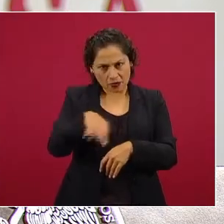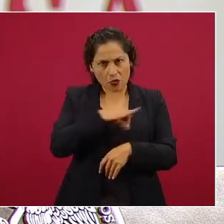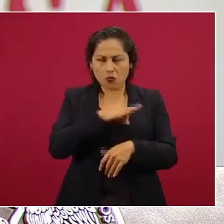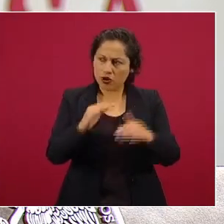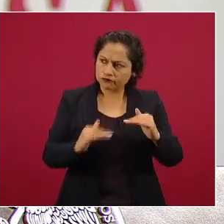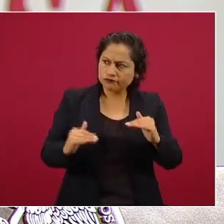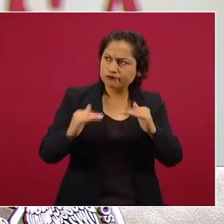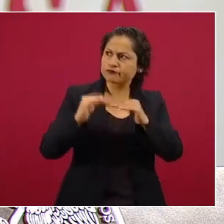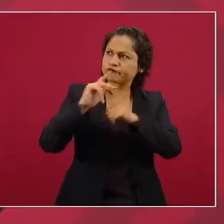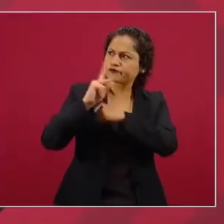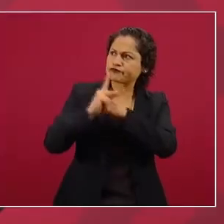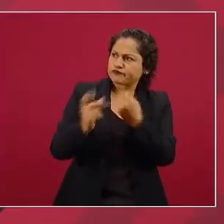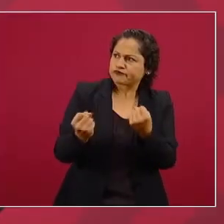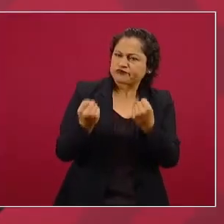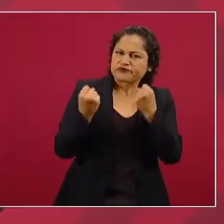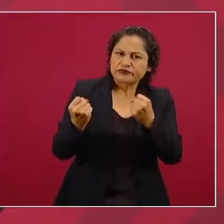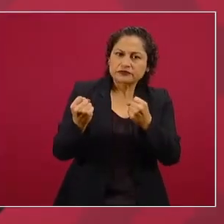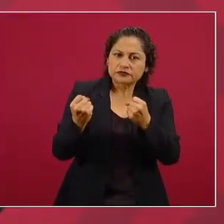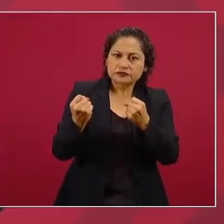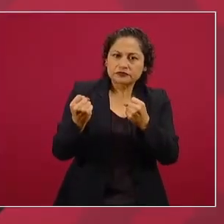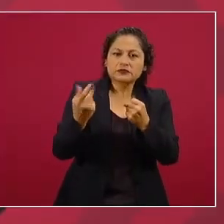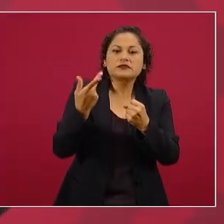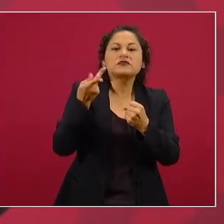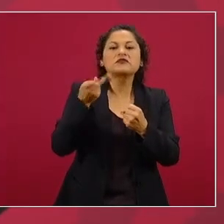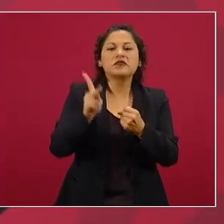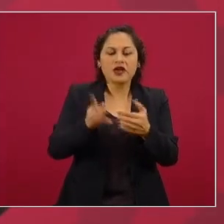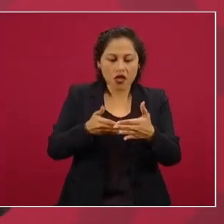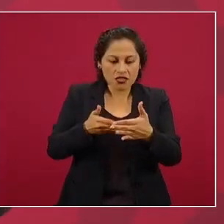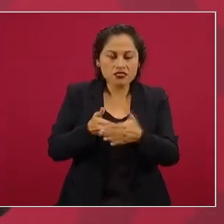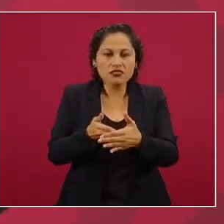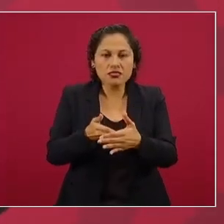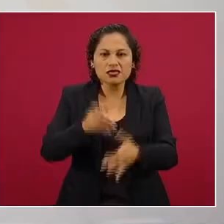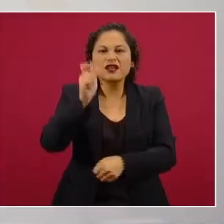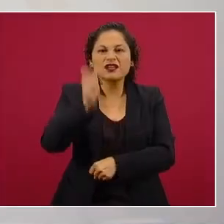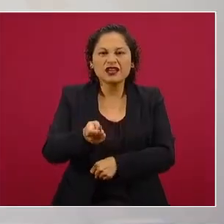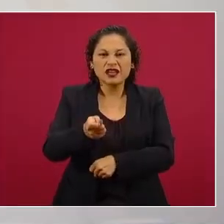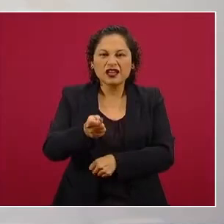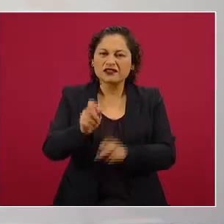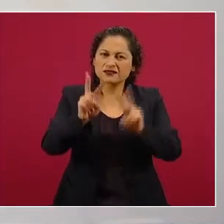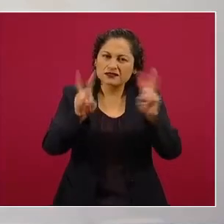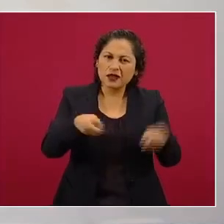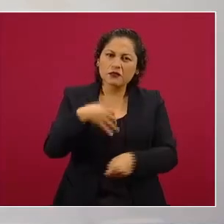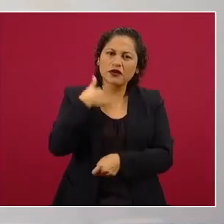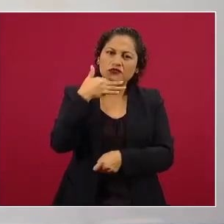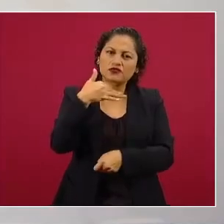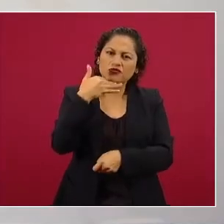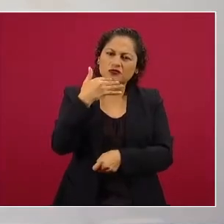pues es la corrupción. Eso es lo que nos ha